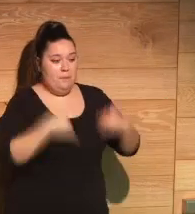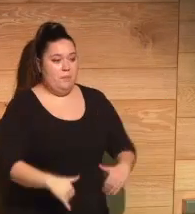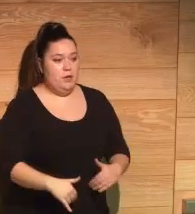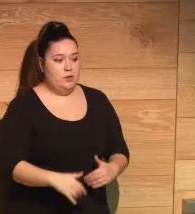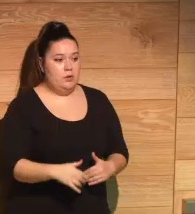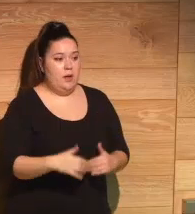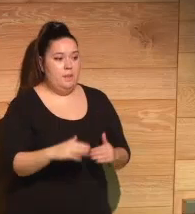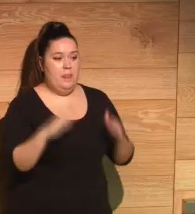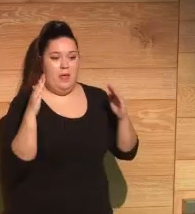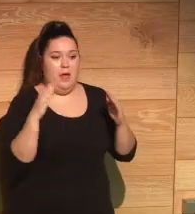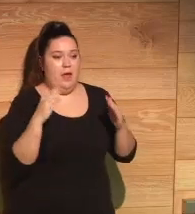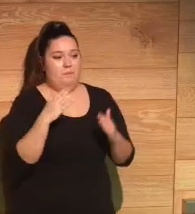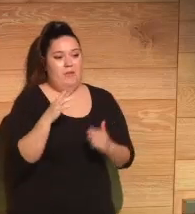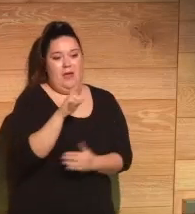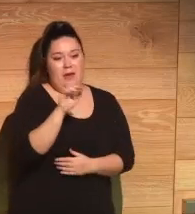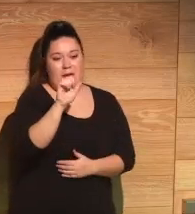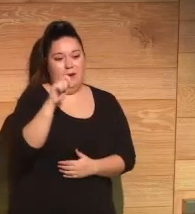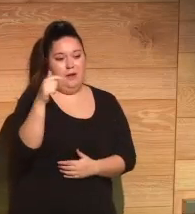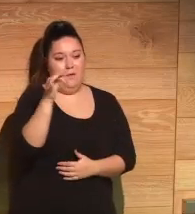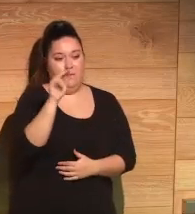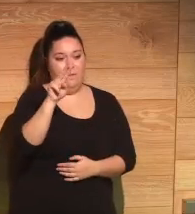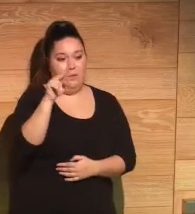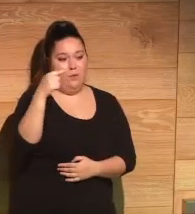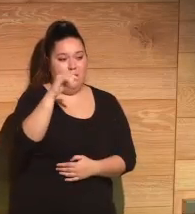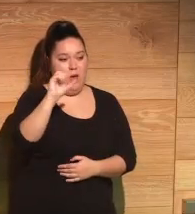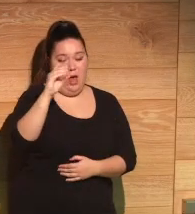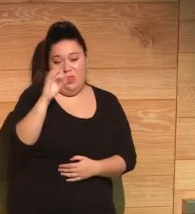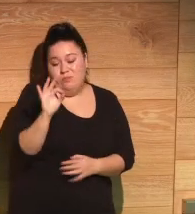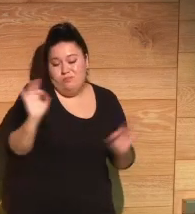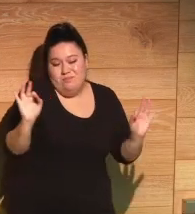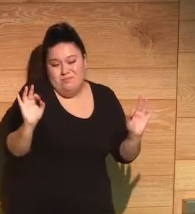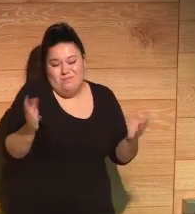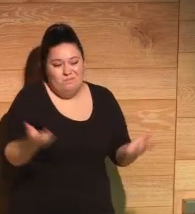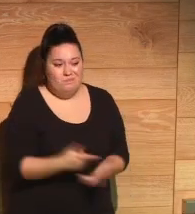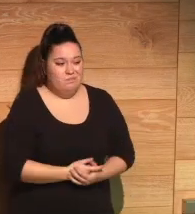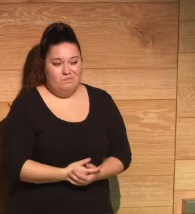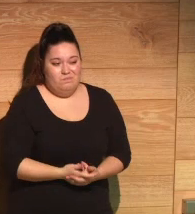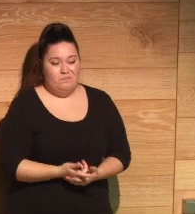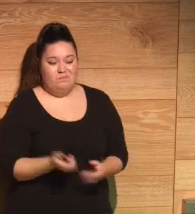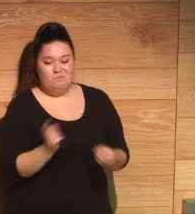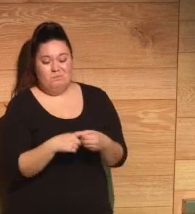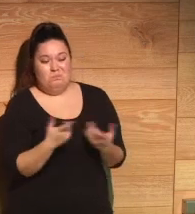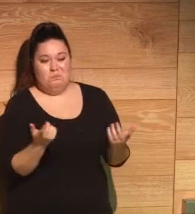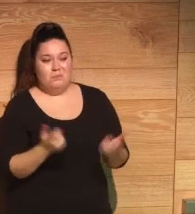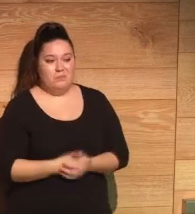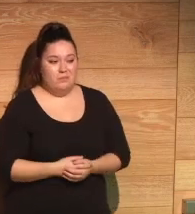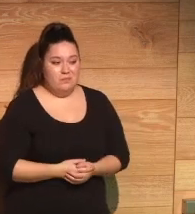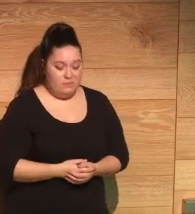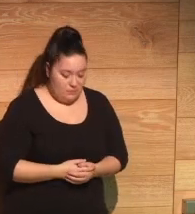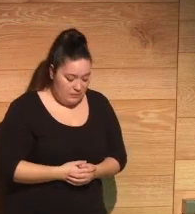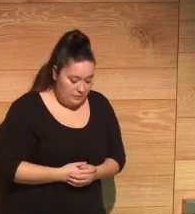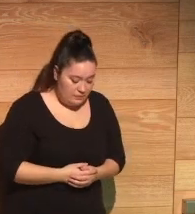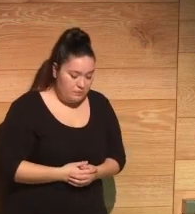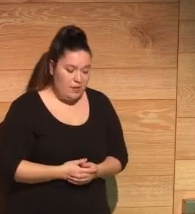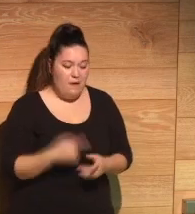¿qué relación tiene con nuestros boomers de aquí? Ninguna, ¿no? O sea, que hay que cruzar